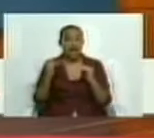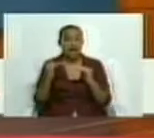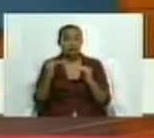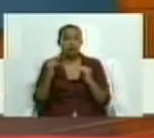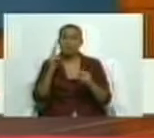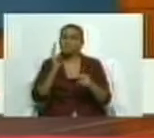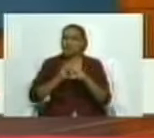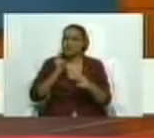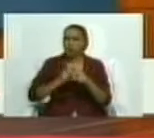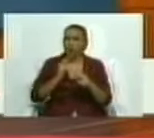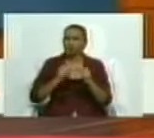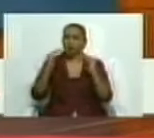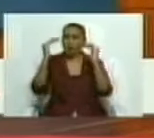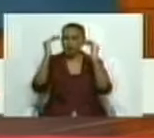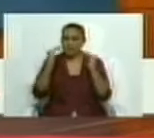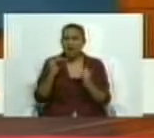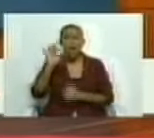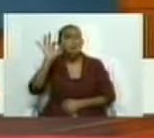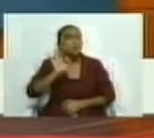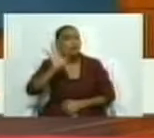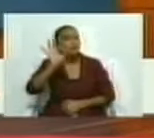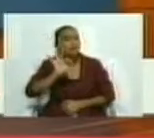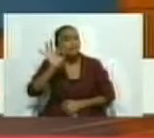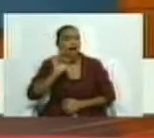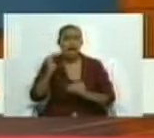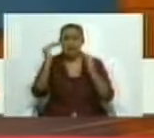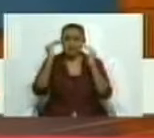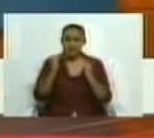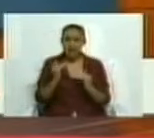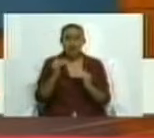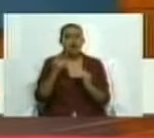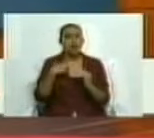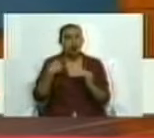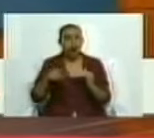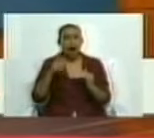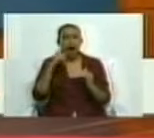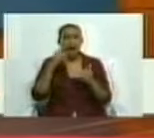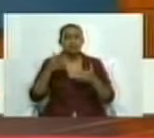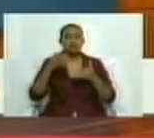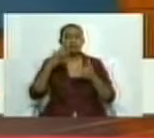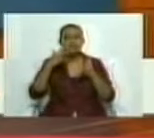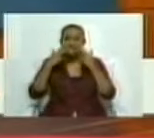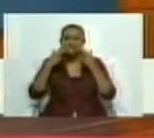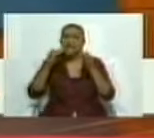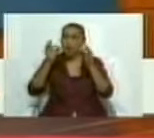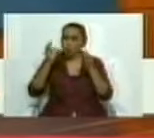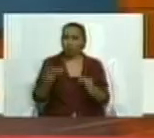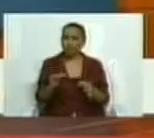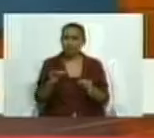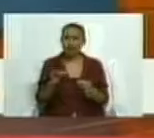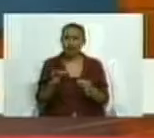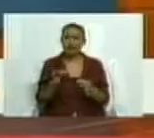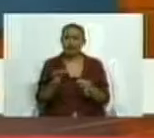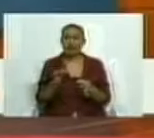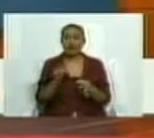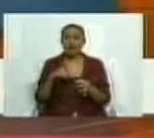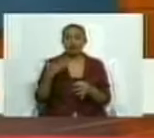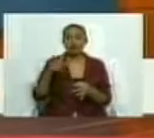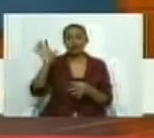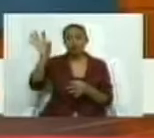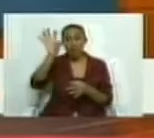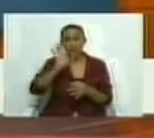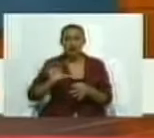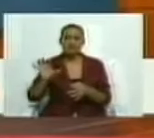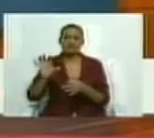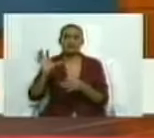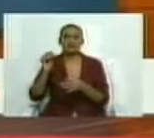felices y contentos Pero los que no viven en Venezuela y desatan esta guerra sucia contra el país ellos